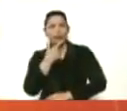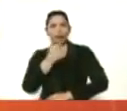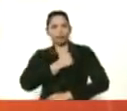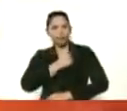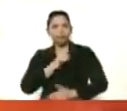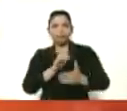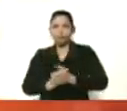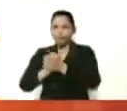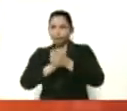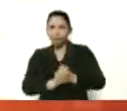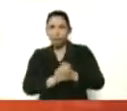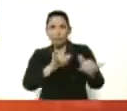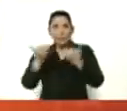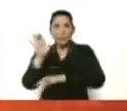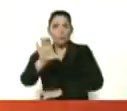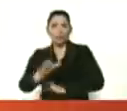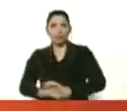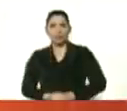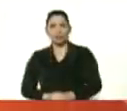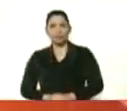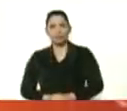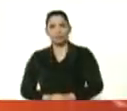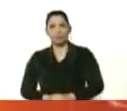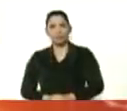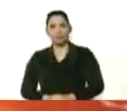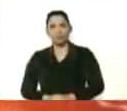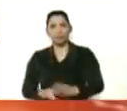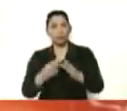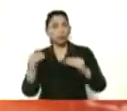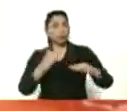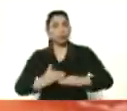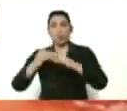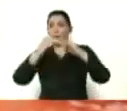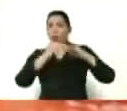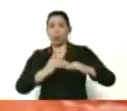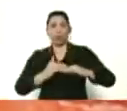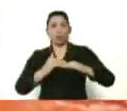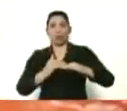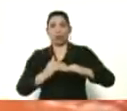compañeros de una misma patria, compatriotas. Todos somos compatriotas.